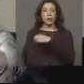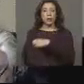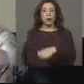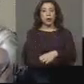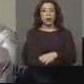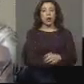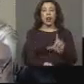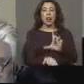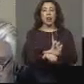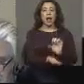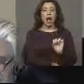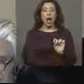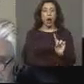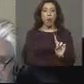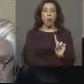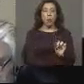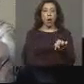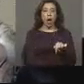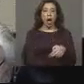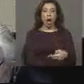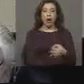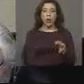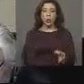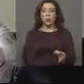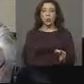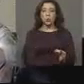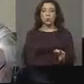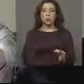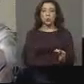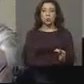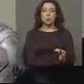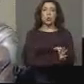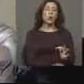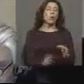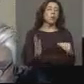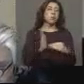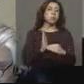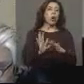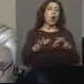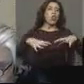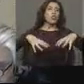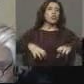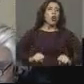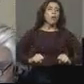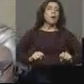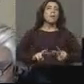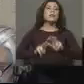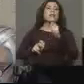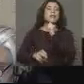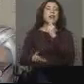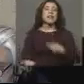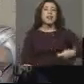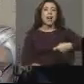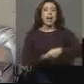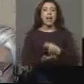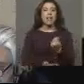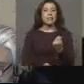el liceo A1 hoy día justamente parado o en toma por el tema de inversión en infraestructura,